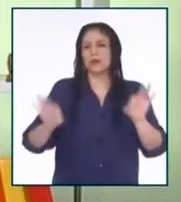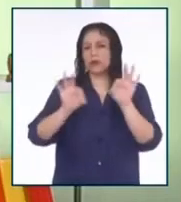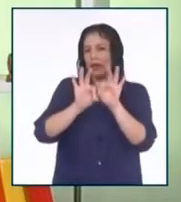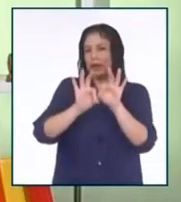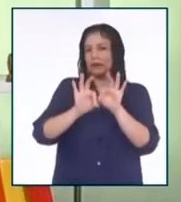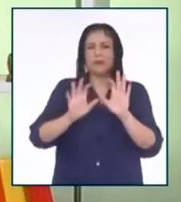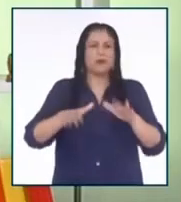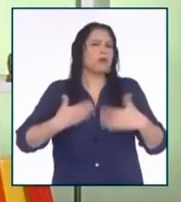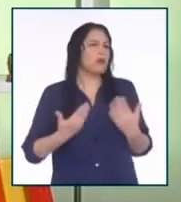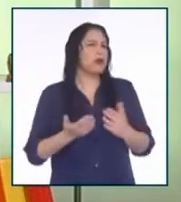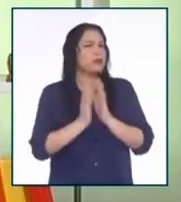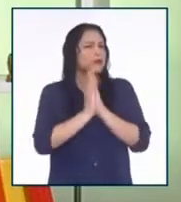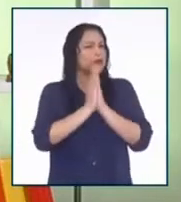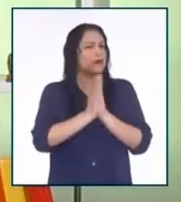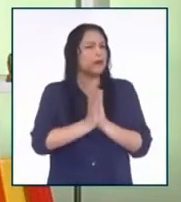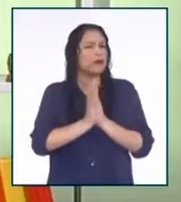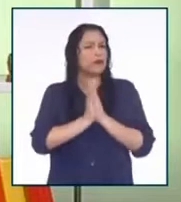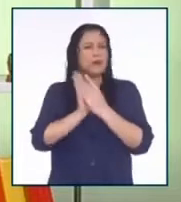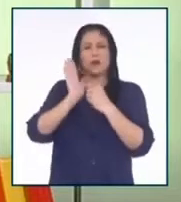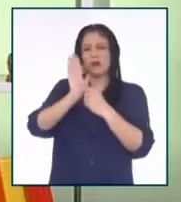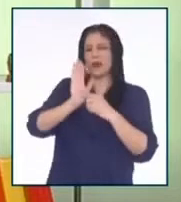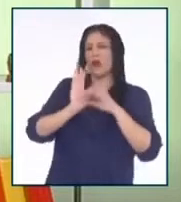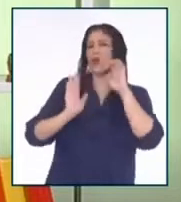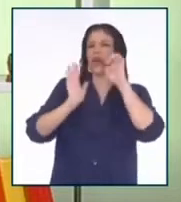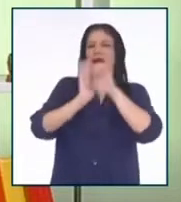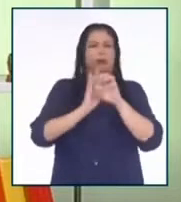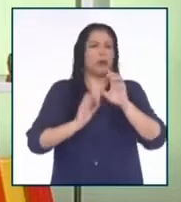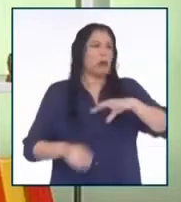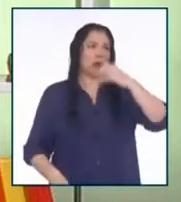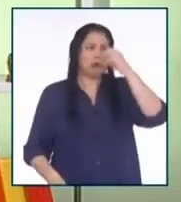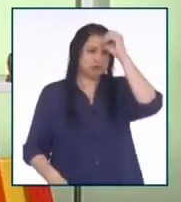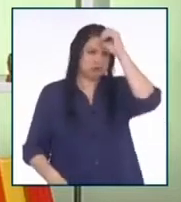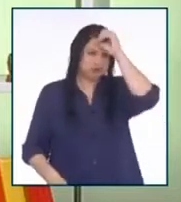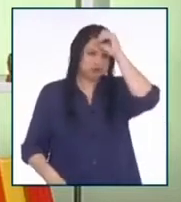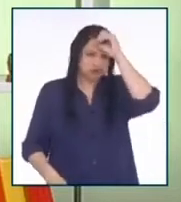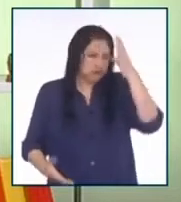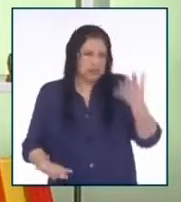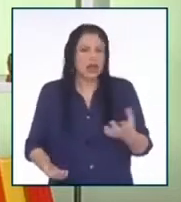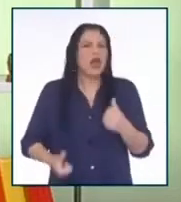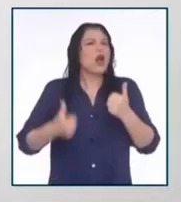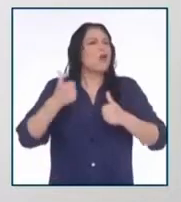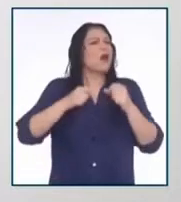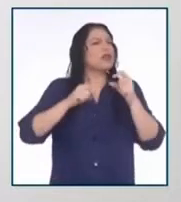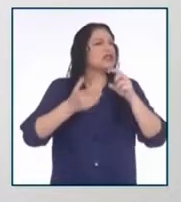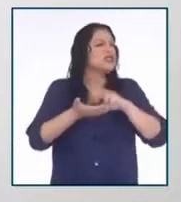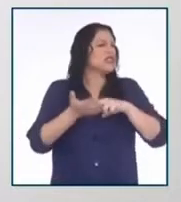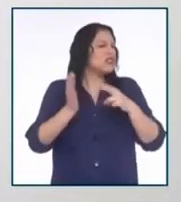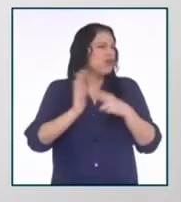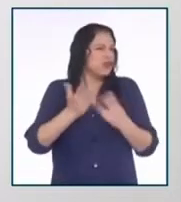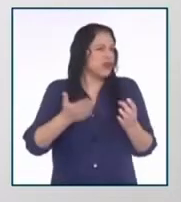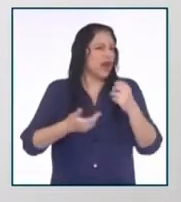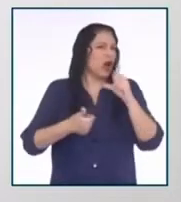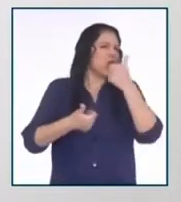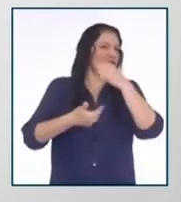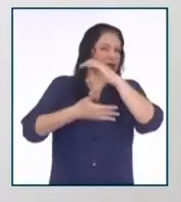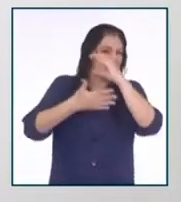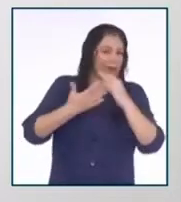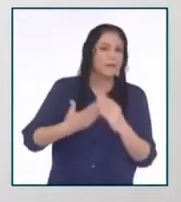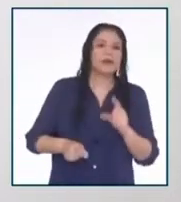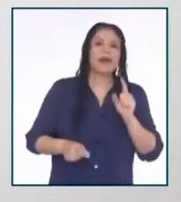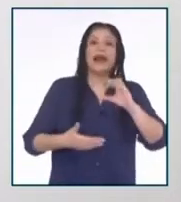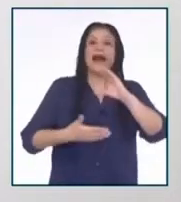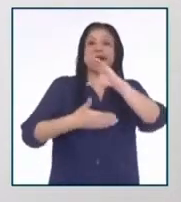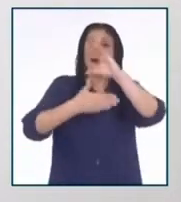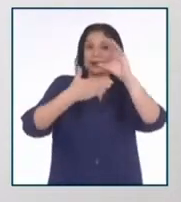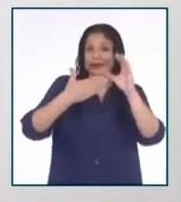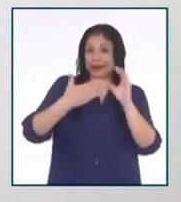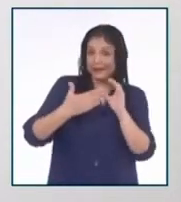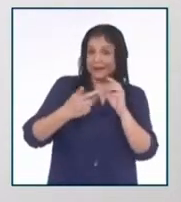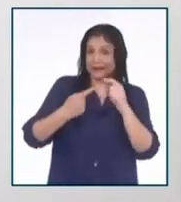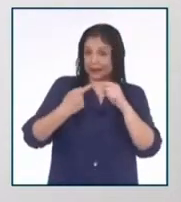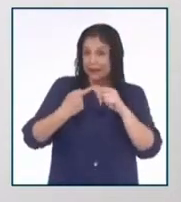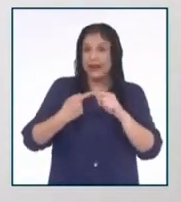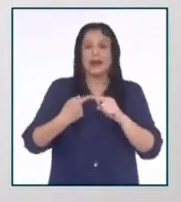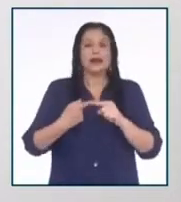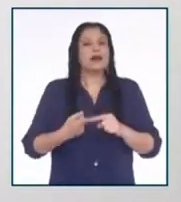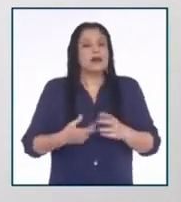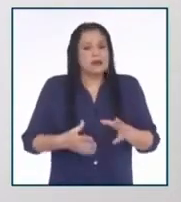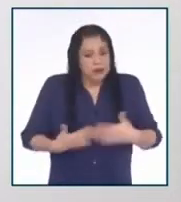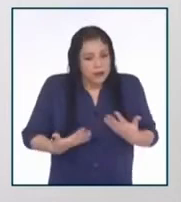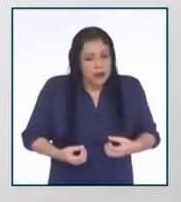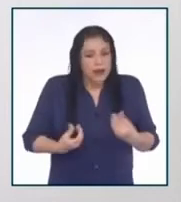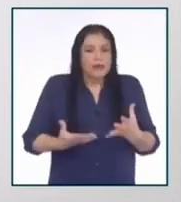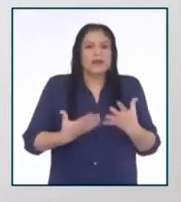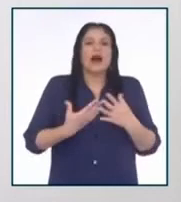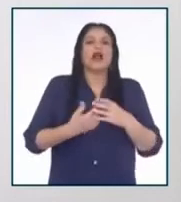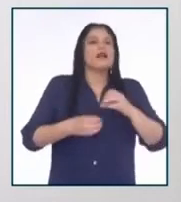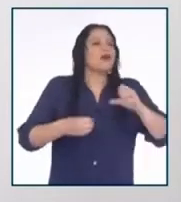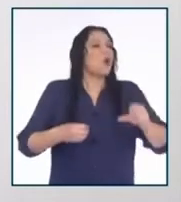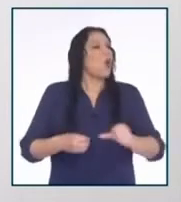puede dar un ejemplo, profesora? Porque no entiendo bien a qué se refiere con esos otros aspectos. Por ejemplo, en la característica se pueden citar